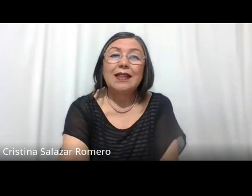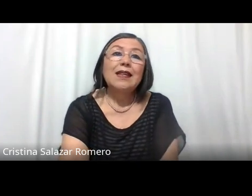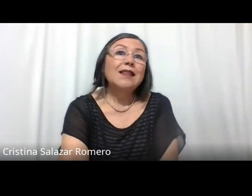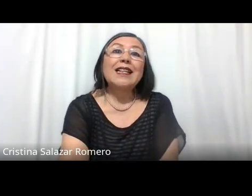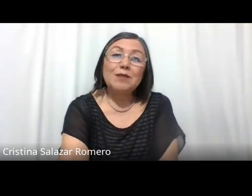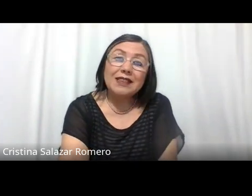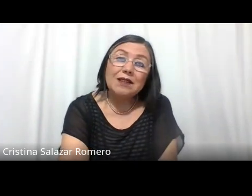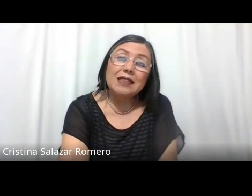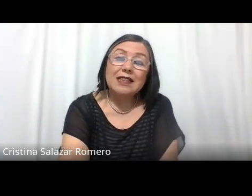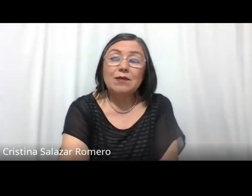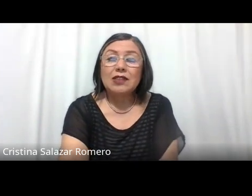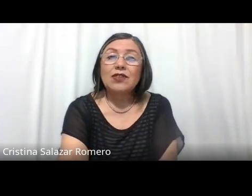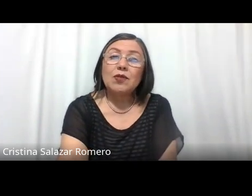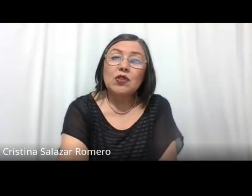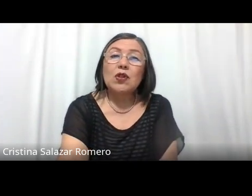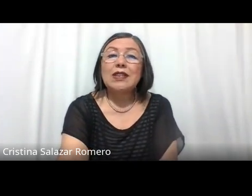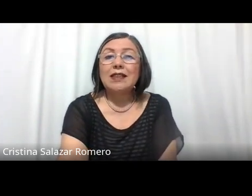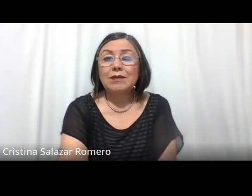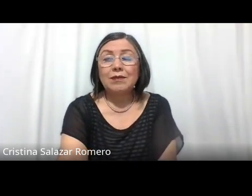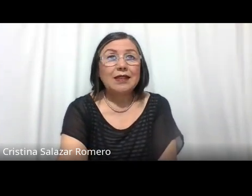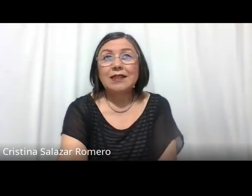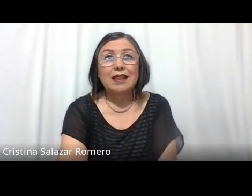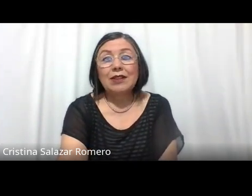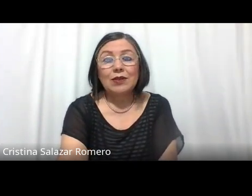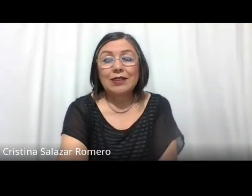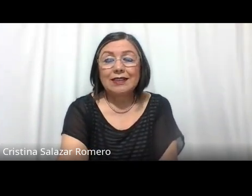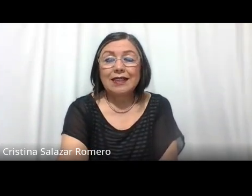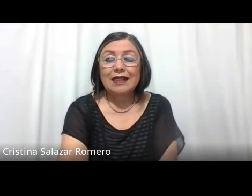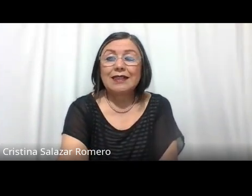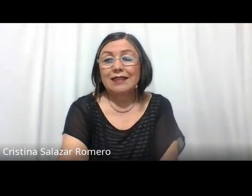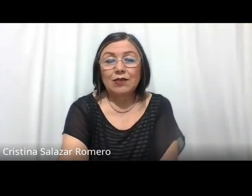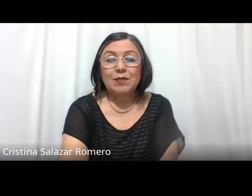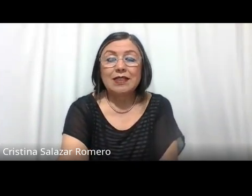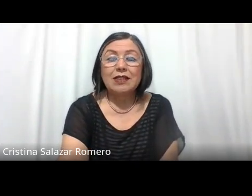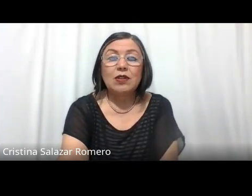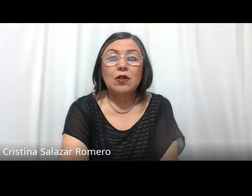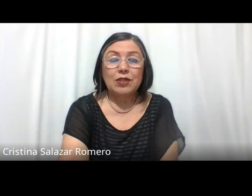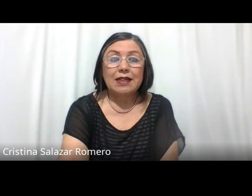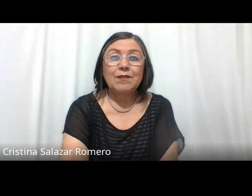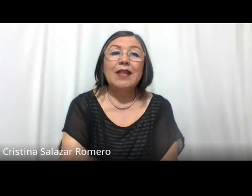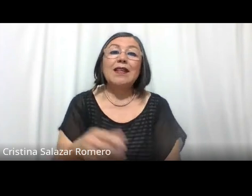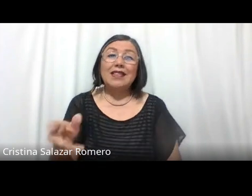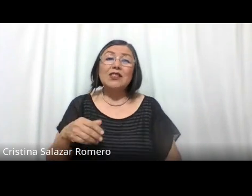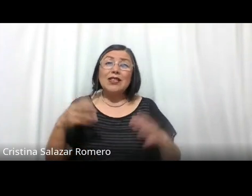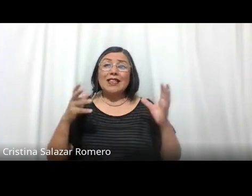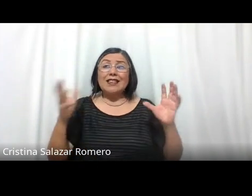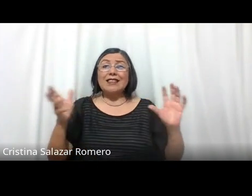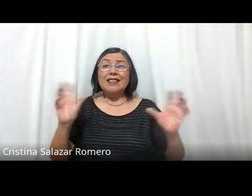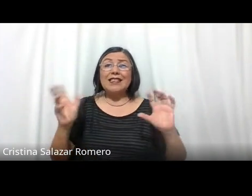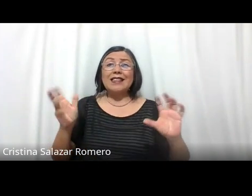¿Sí? Transmite sentimientos, emociones, valores, reglas, desarrolla el pensamiento y comunica. Y estas